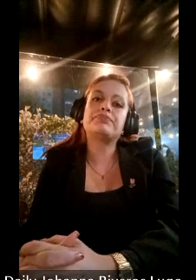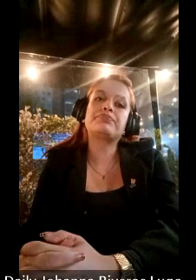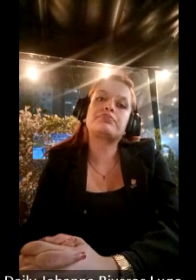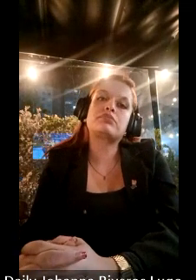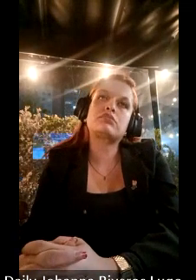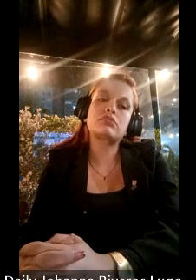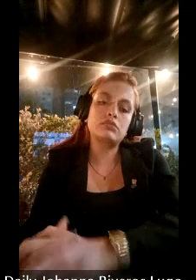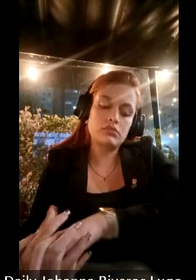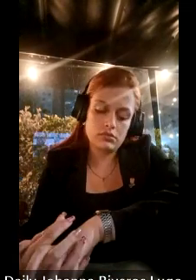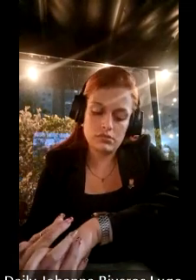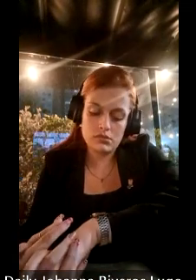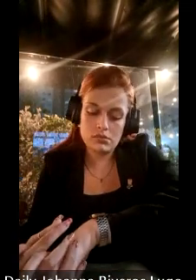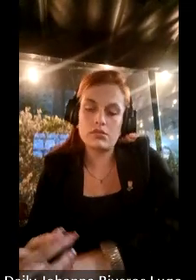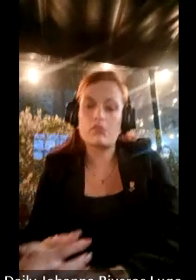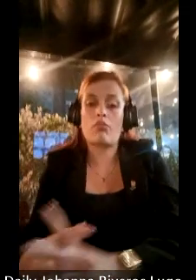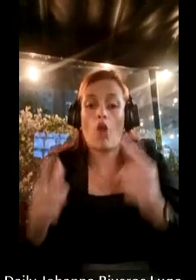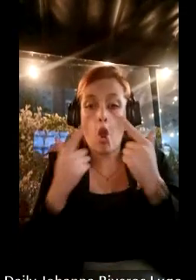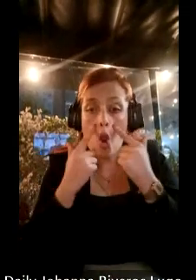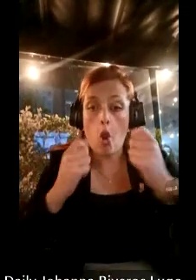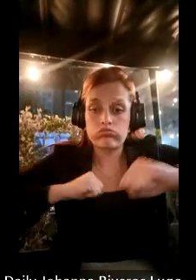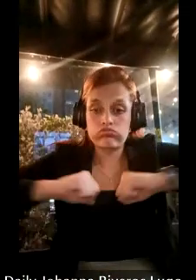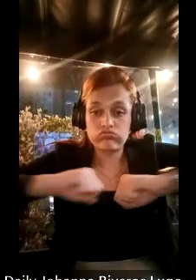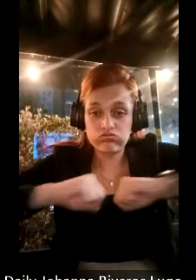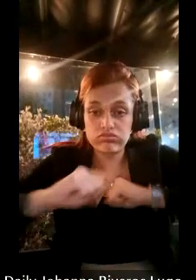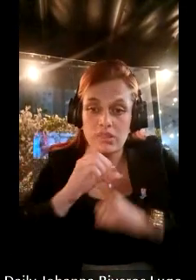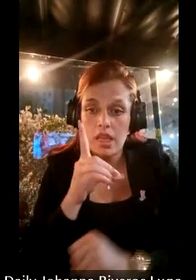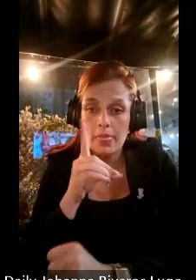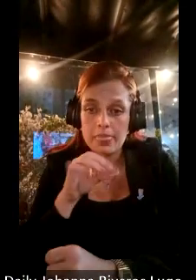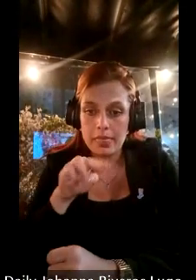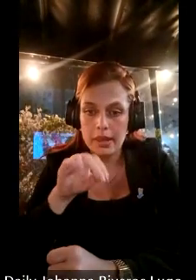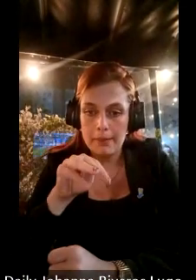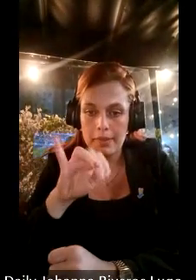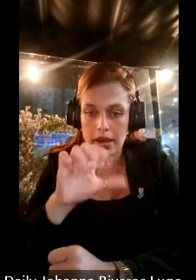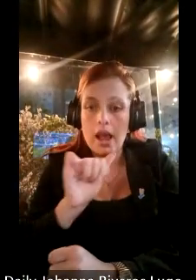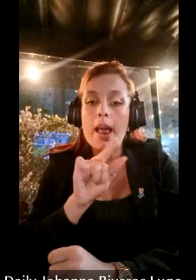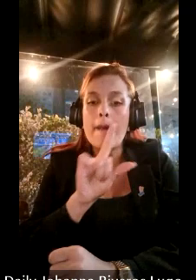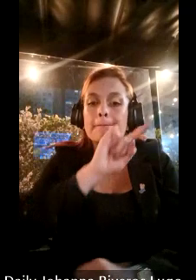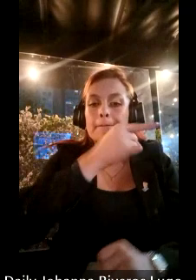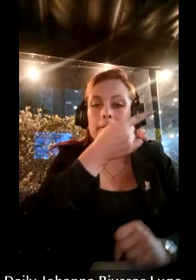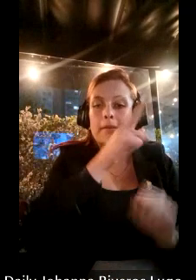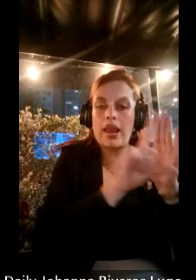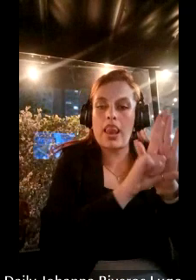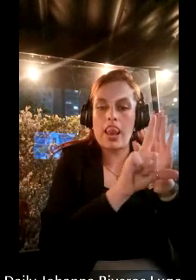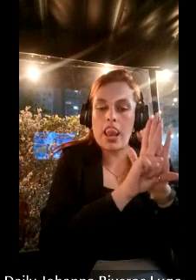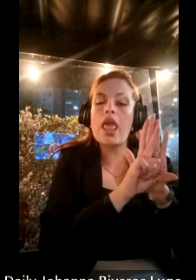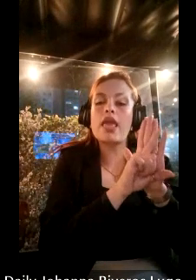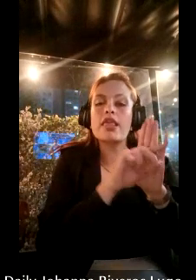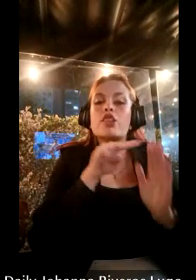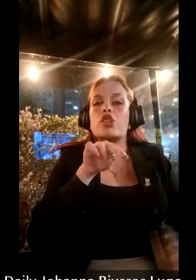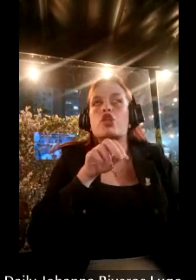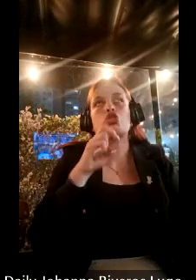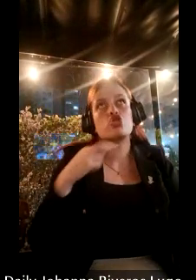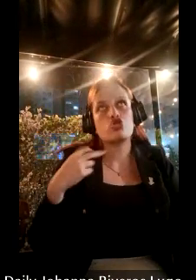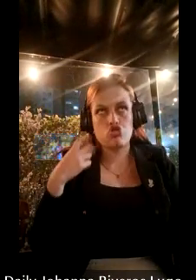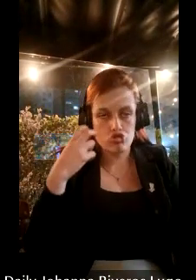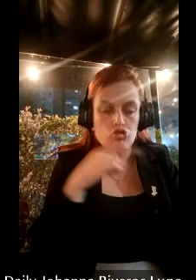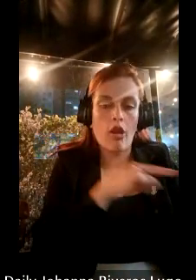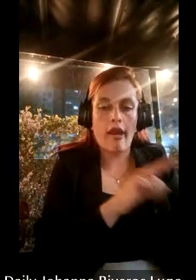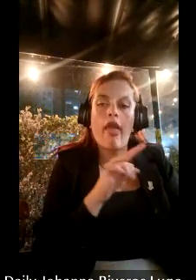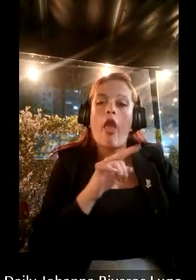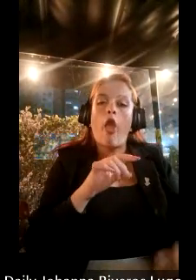La dinámica, la primera ley de Newton, también llamada ley de la inercia, establece que un objeto permanecerá